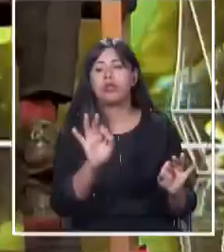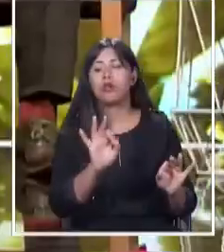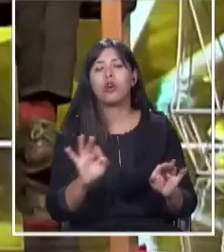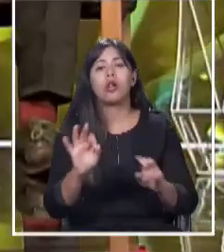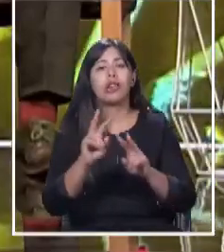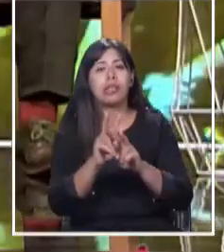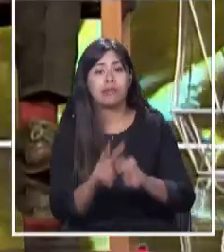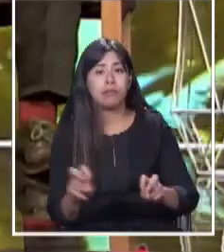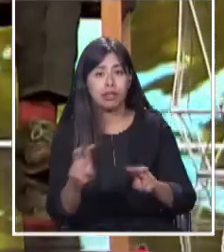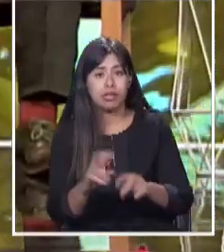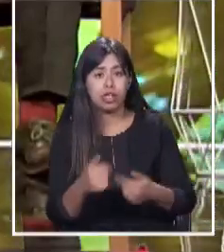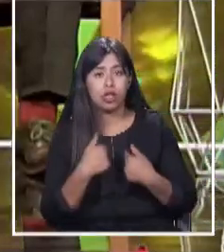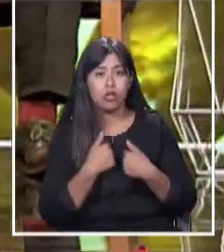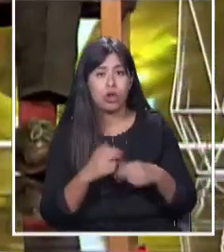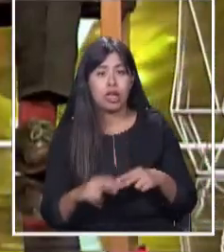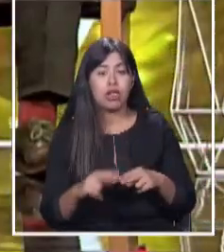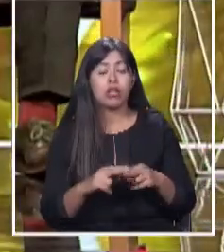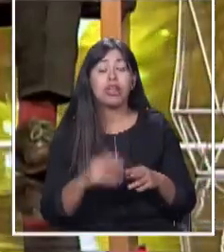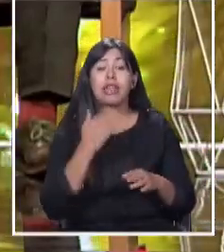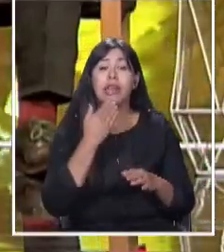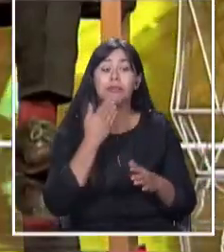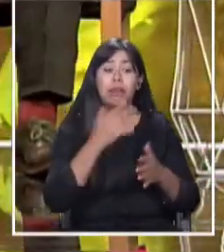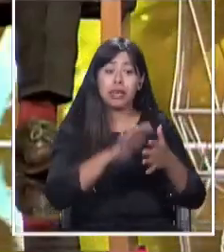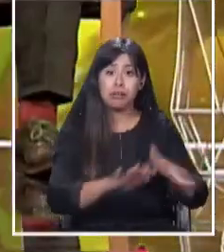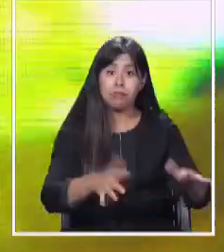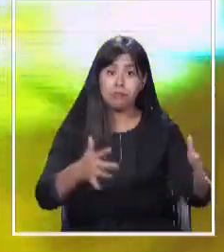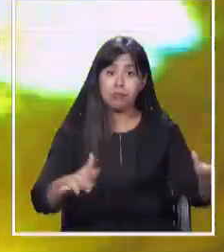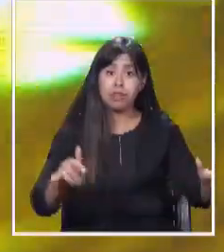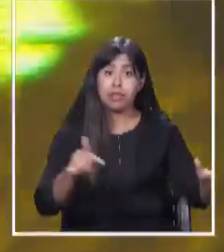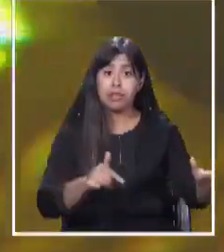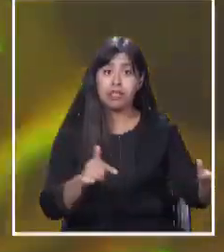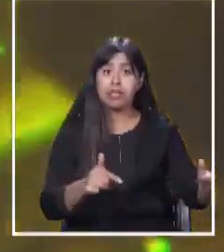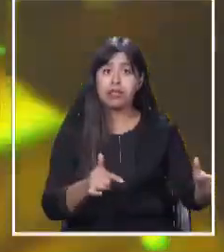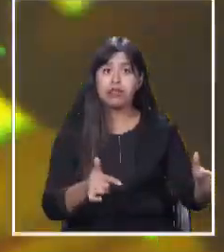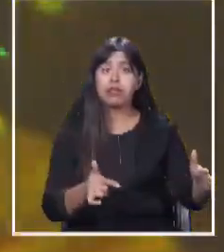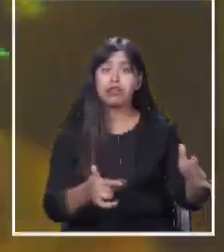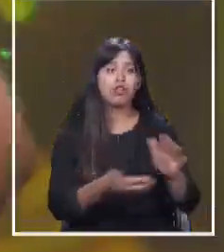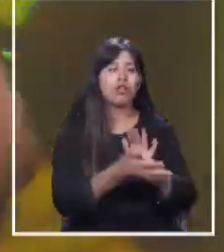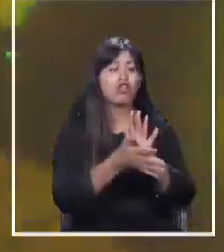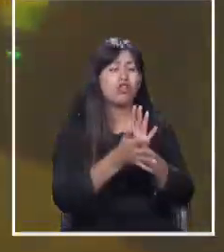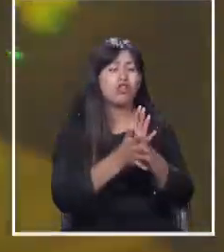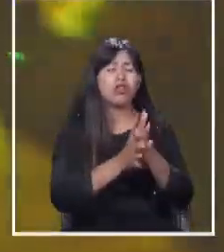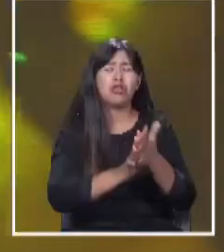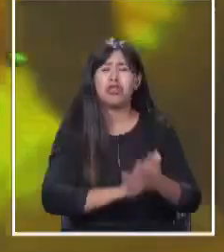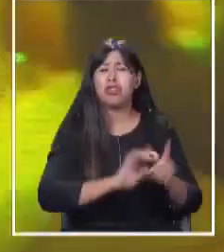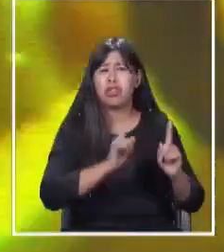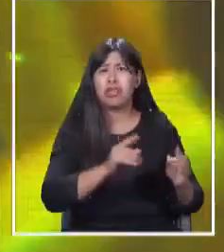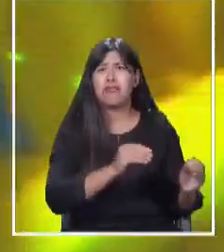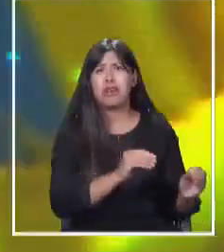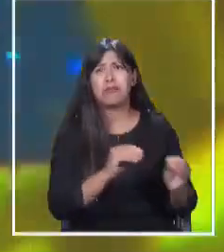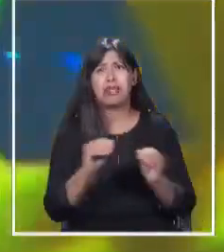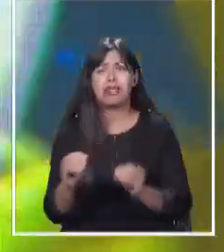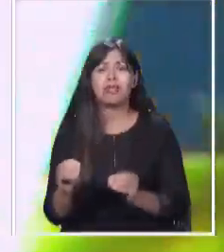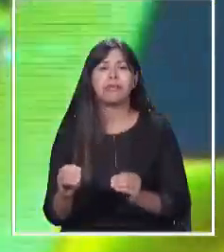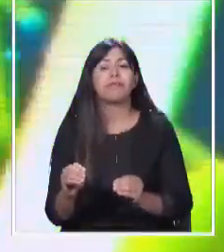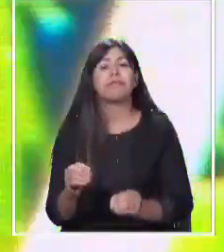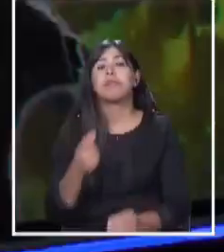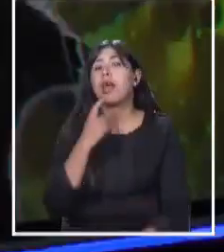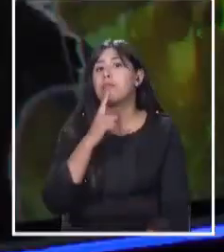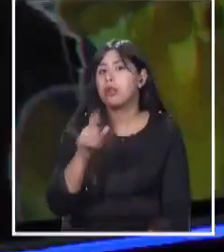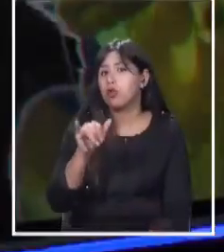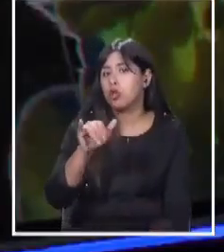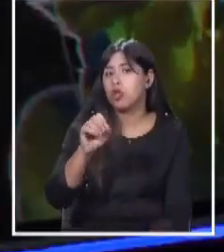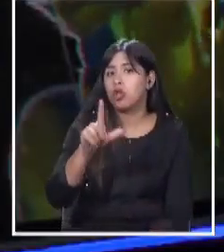investigación, que es lo que hago yo, sino que el mar tiene que permearlo en todo. Yolanda, ¿cómo fomentamos la educación? Ya